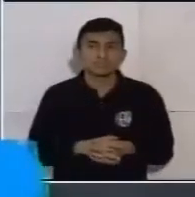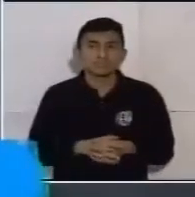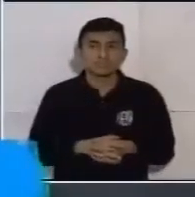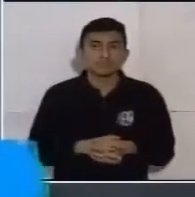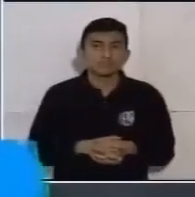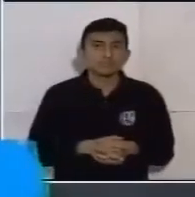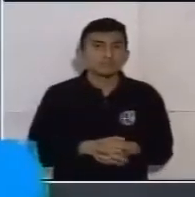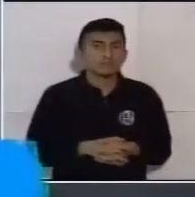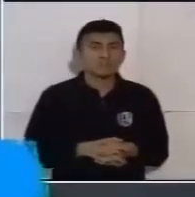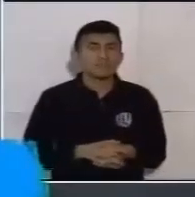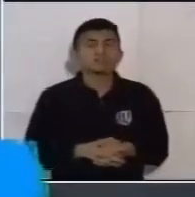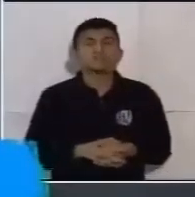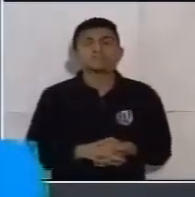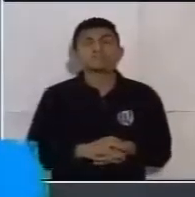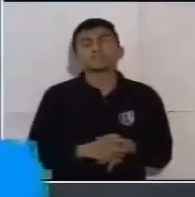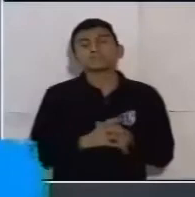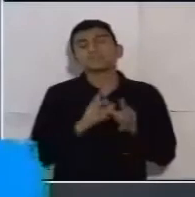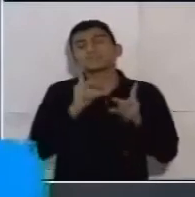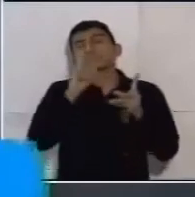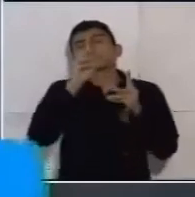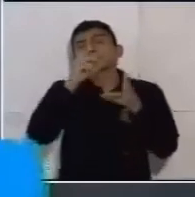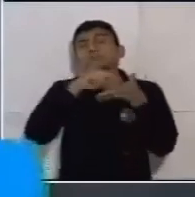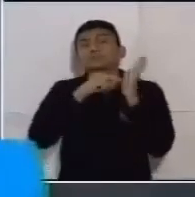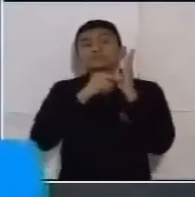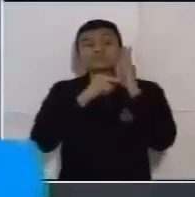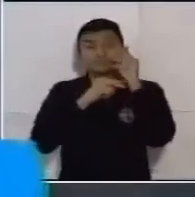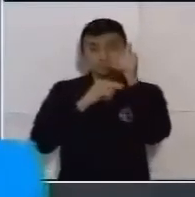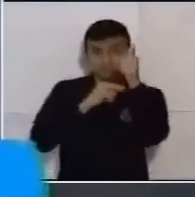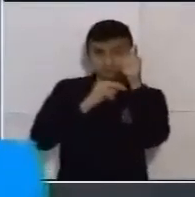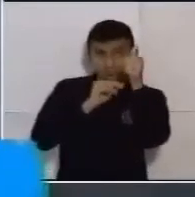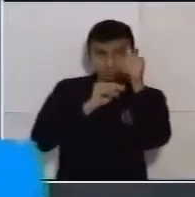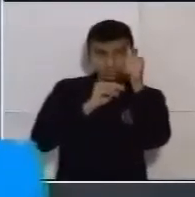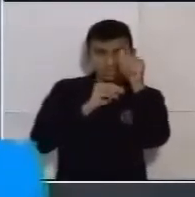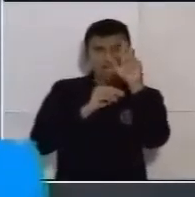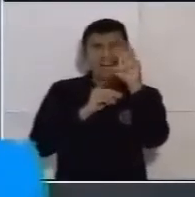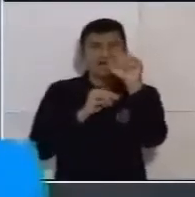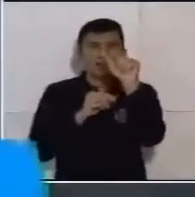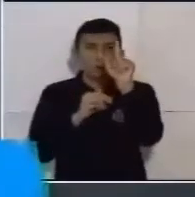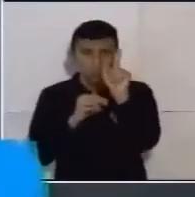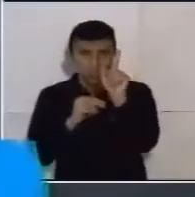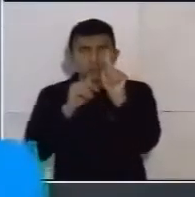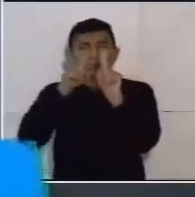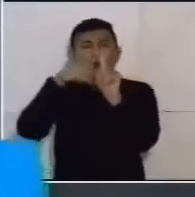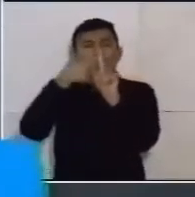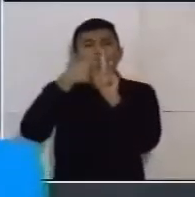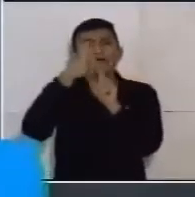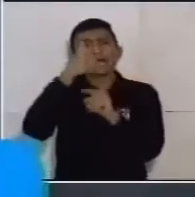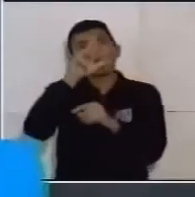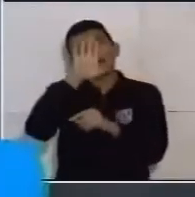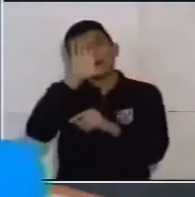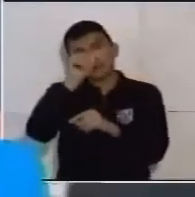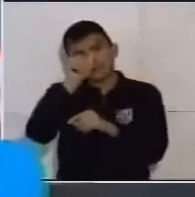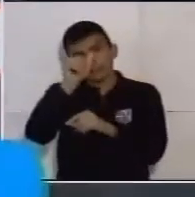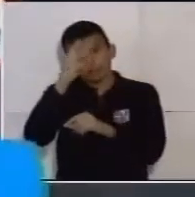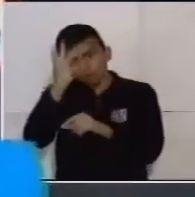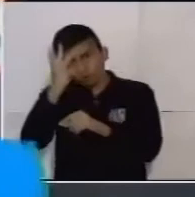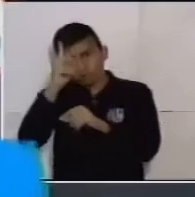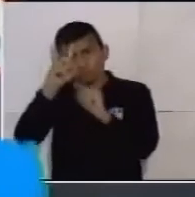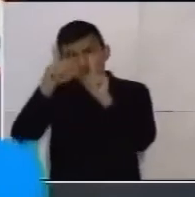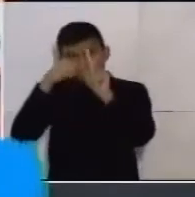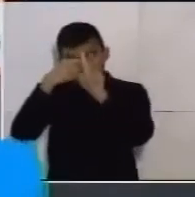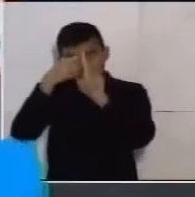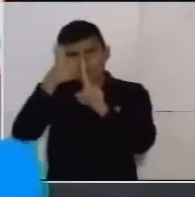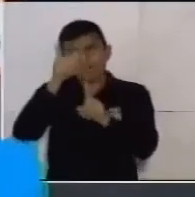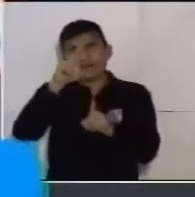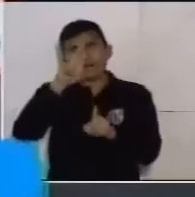va a ser igual al área 1 más el área 2 más el